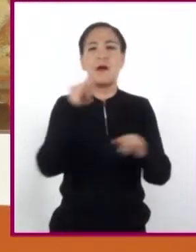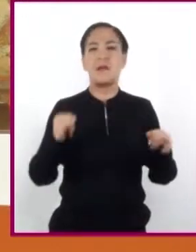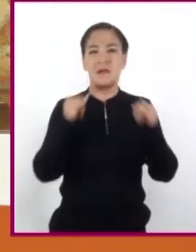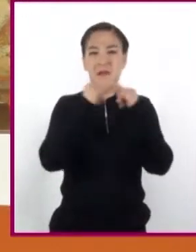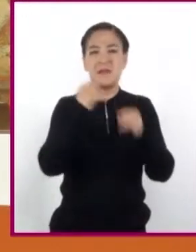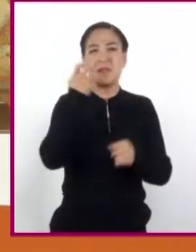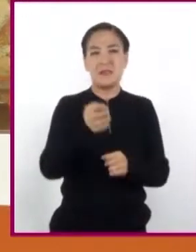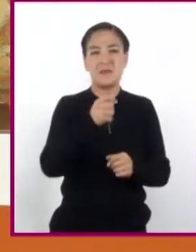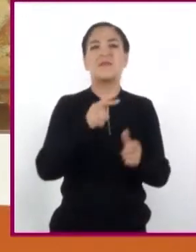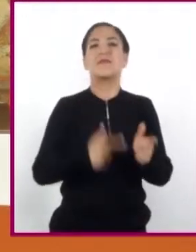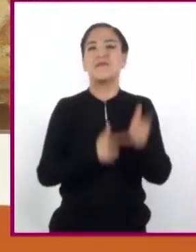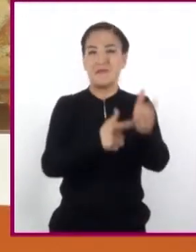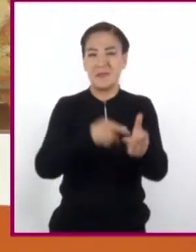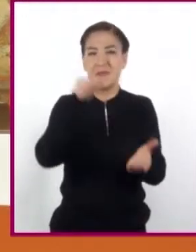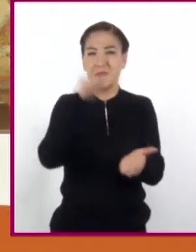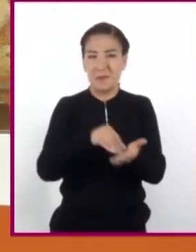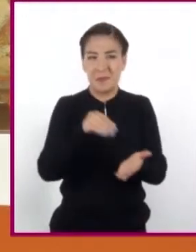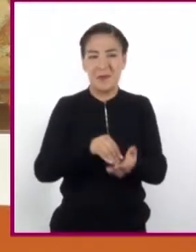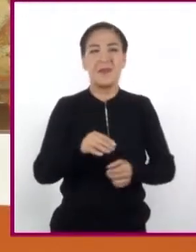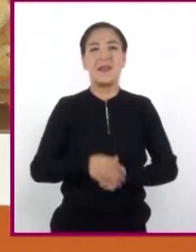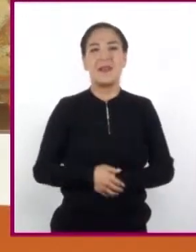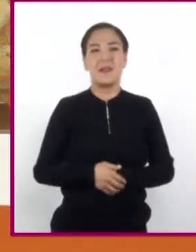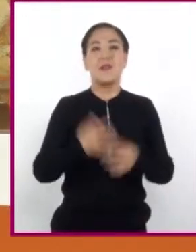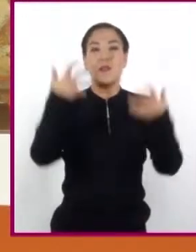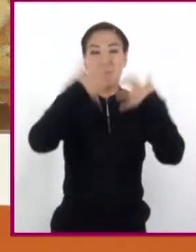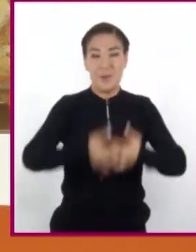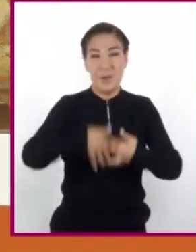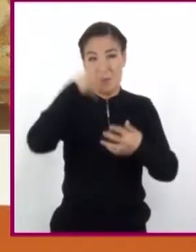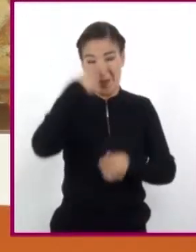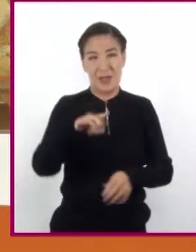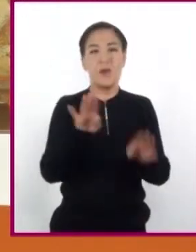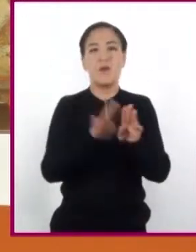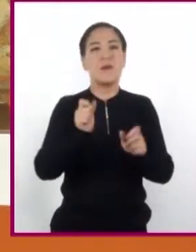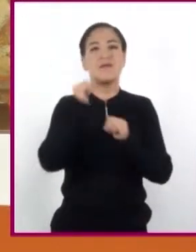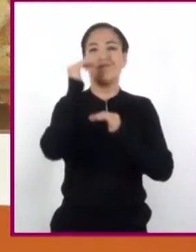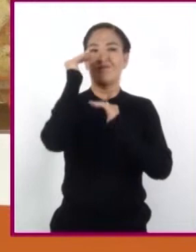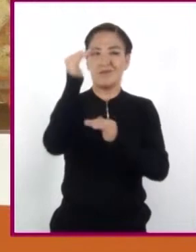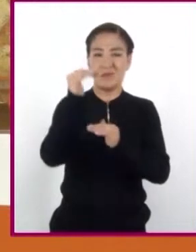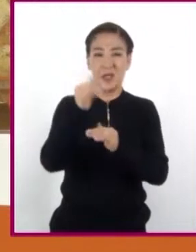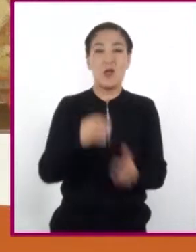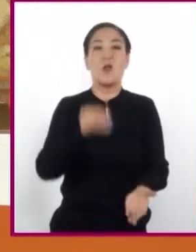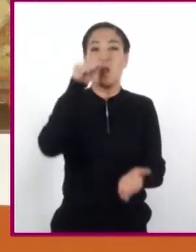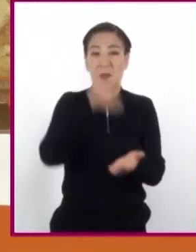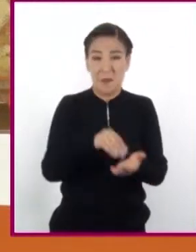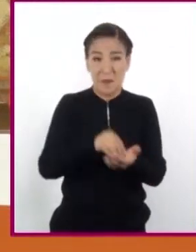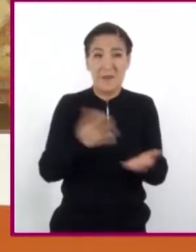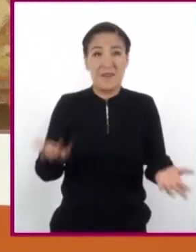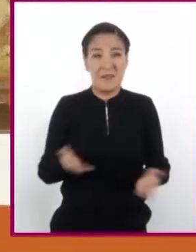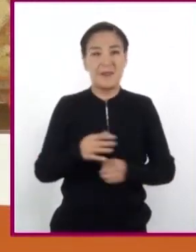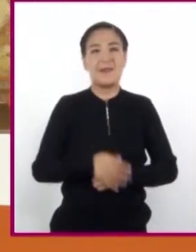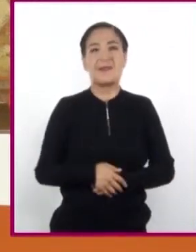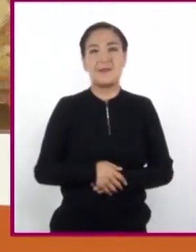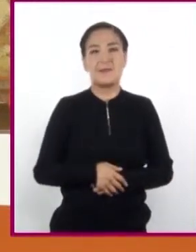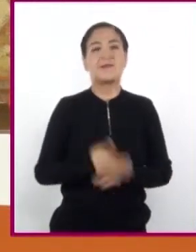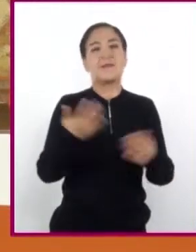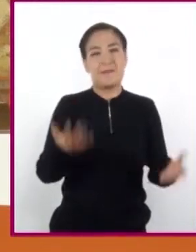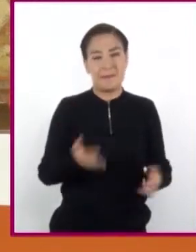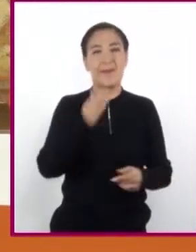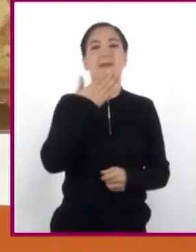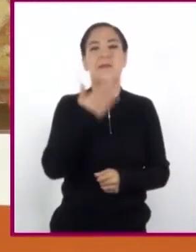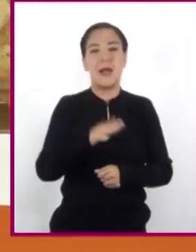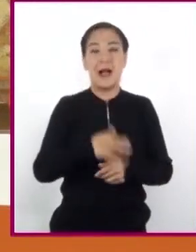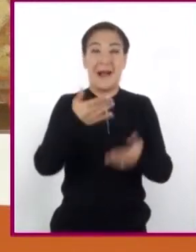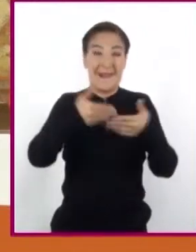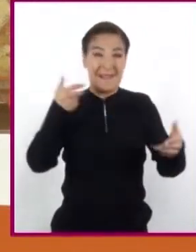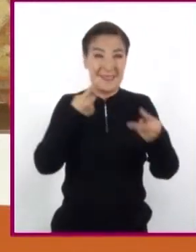novohispanas siguen vigentes? ¿La función para las que fueron establecidas sigue siendo la misma? Y bien, antes de